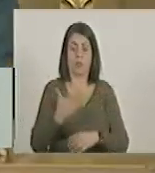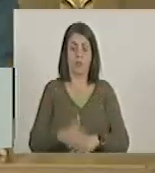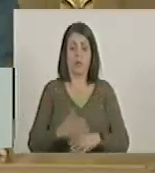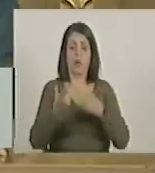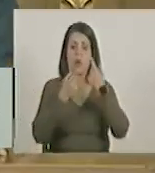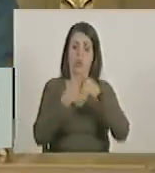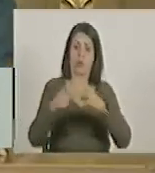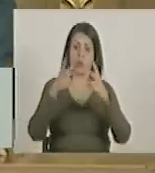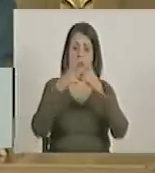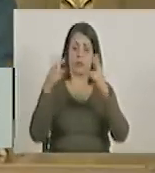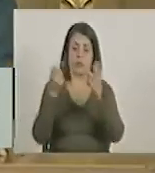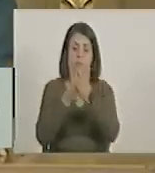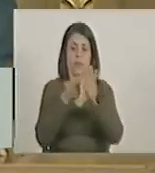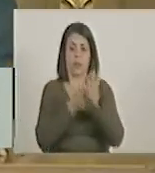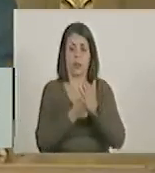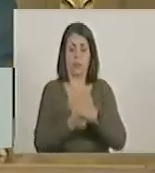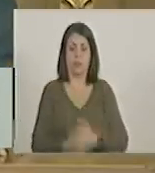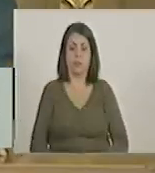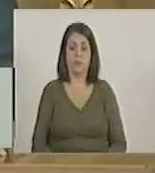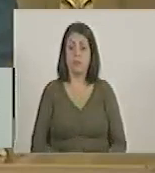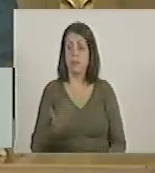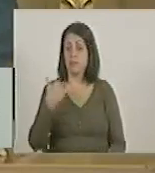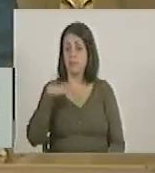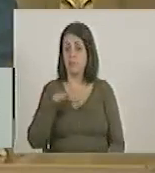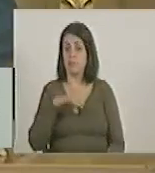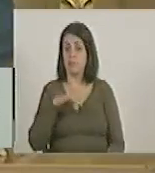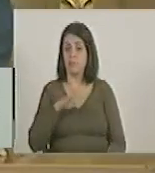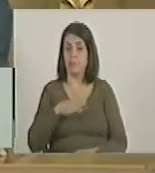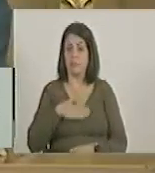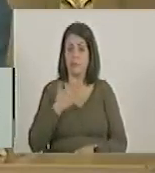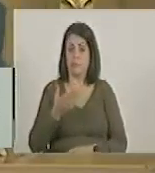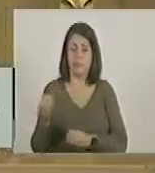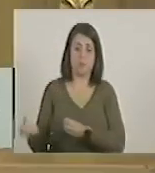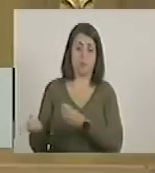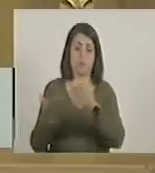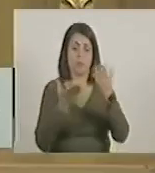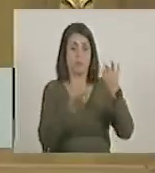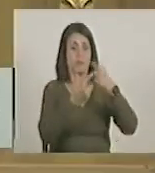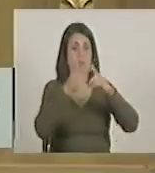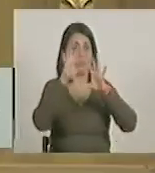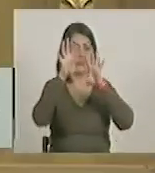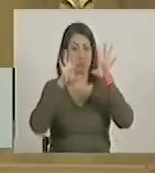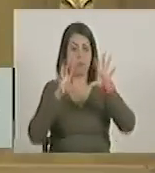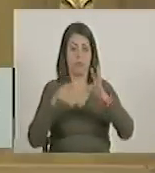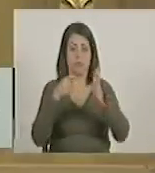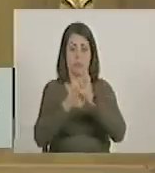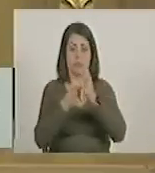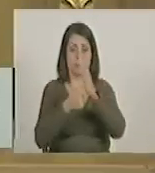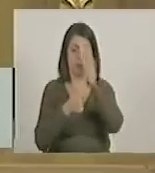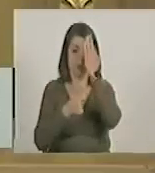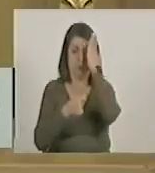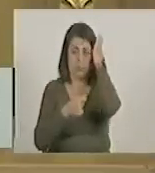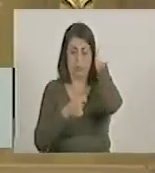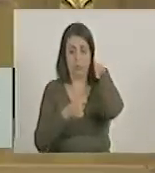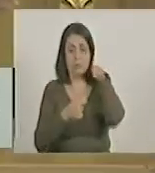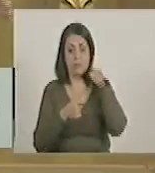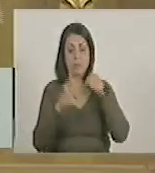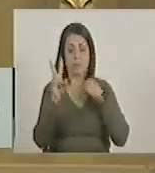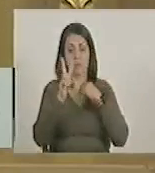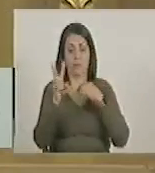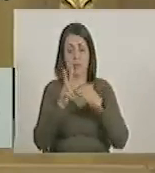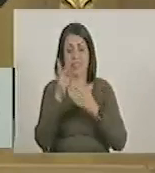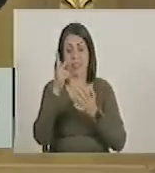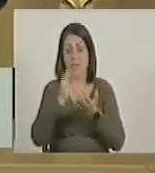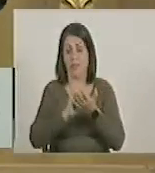otro tema es el costo. Resulta que para enviar productos al exterior los costos en Venezuela